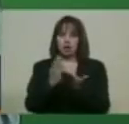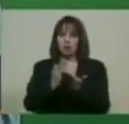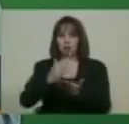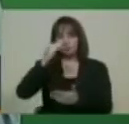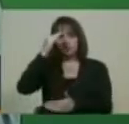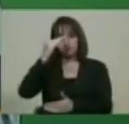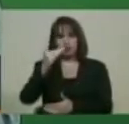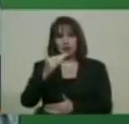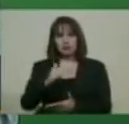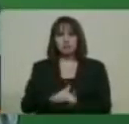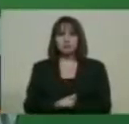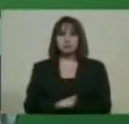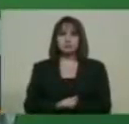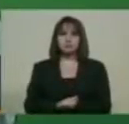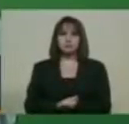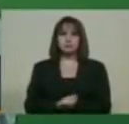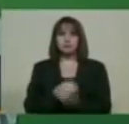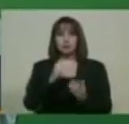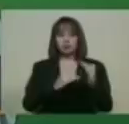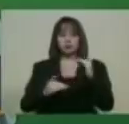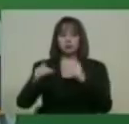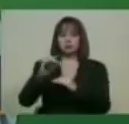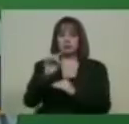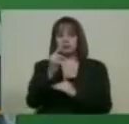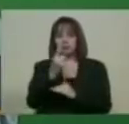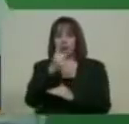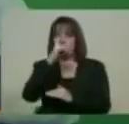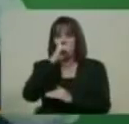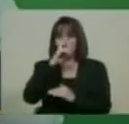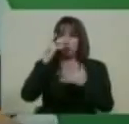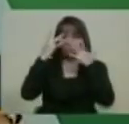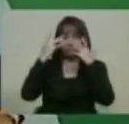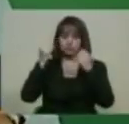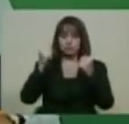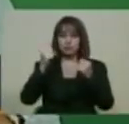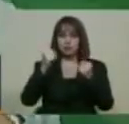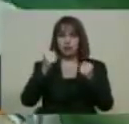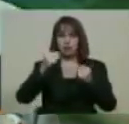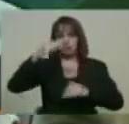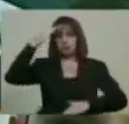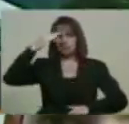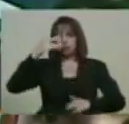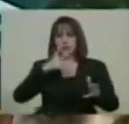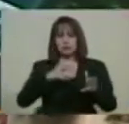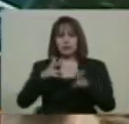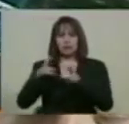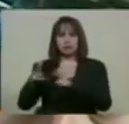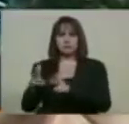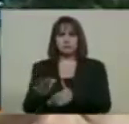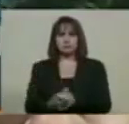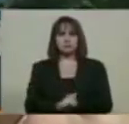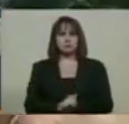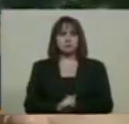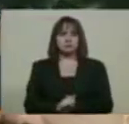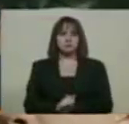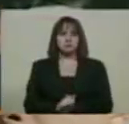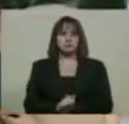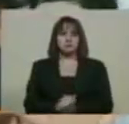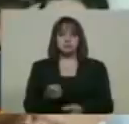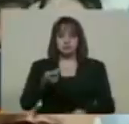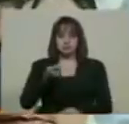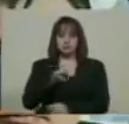militares y sus primeros años como profesionales de las armas venezolanas. La promoción